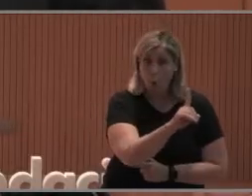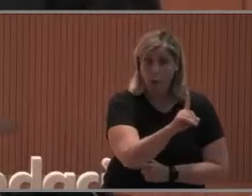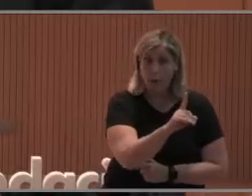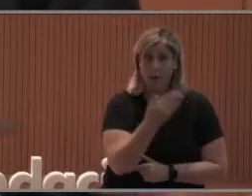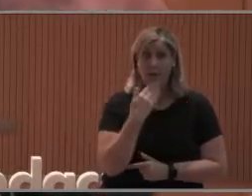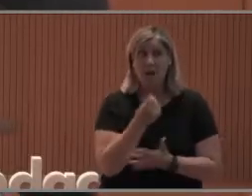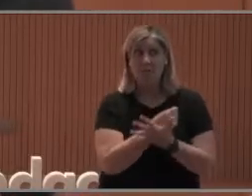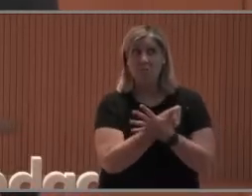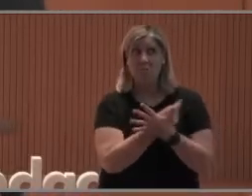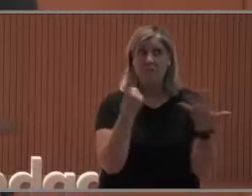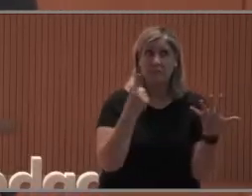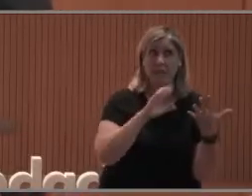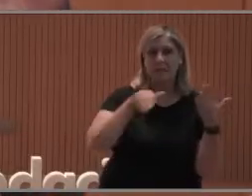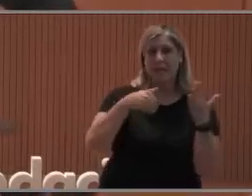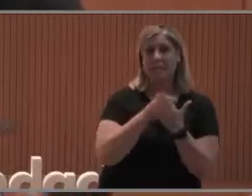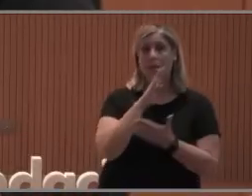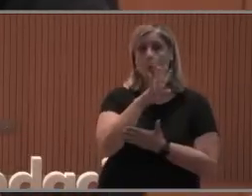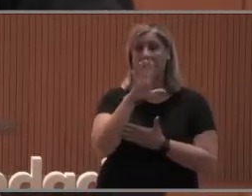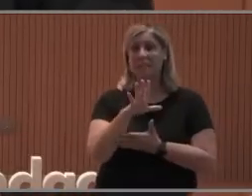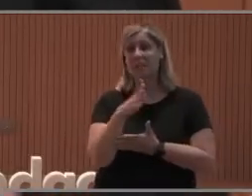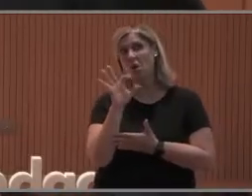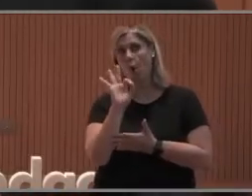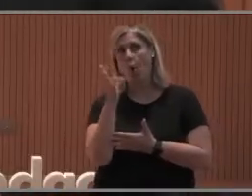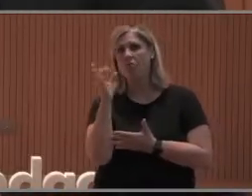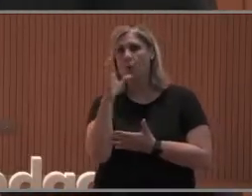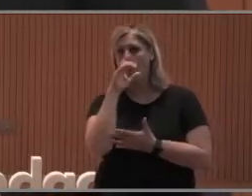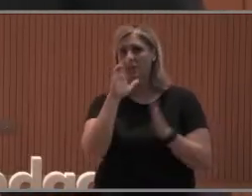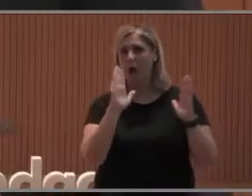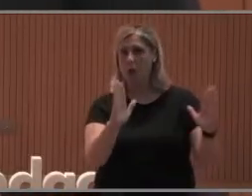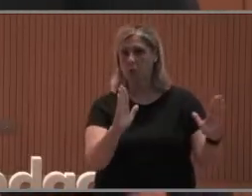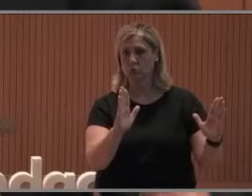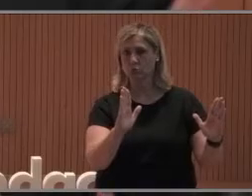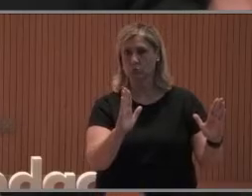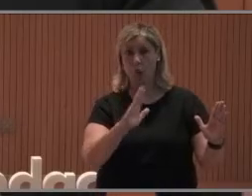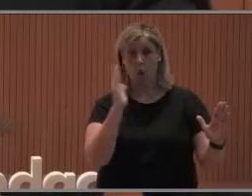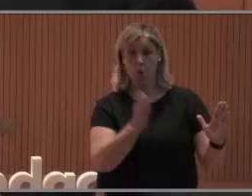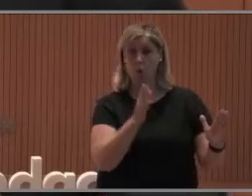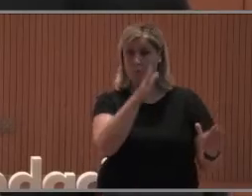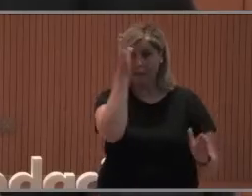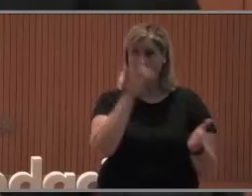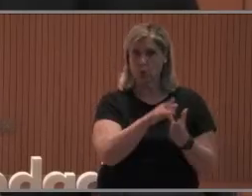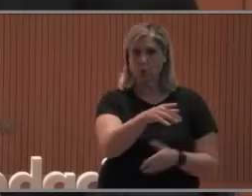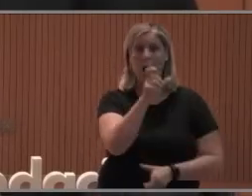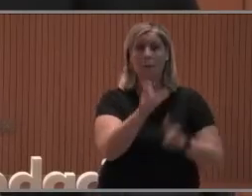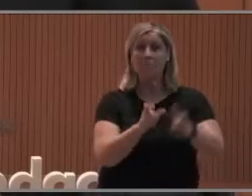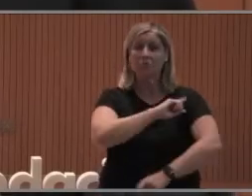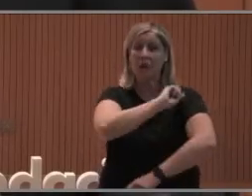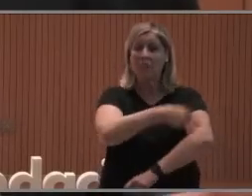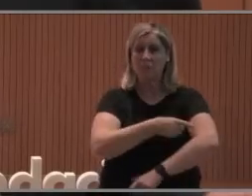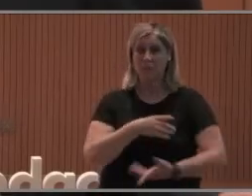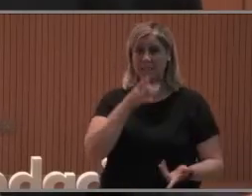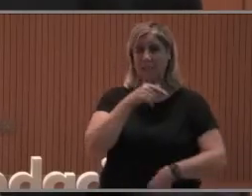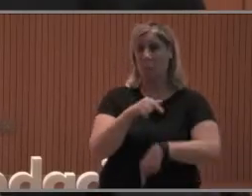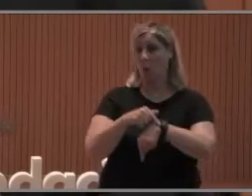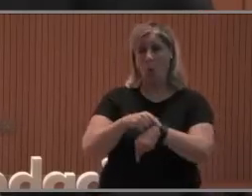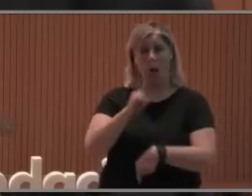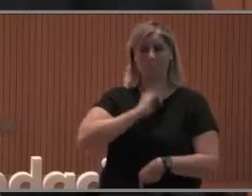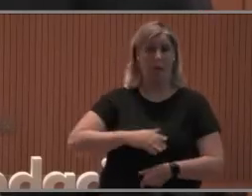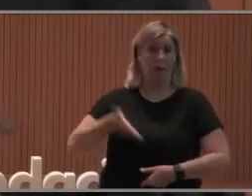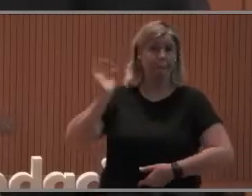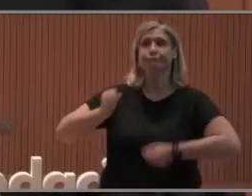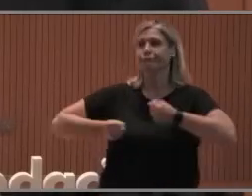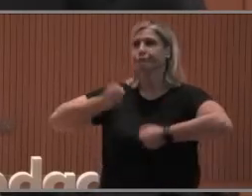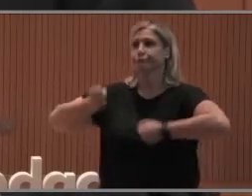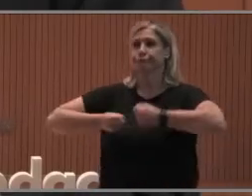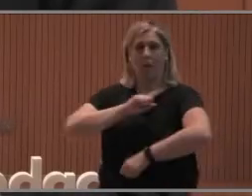entre 16 y 45 o 50 años, que la mayoría de los golpes de calor son o deportistas que han salido a horas no deseadas a